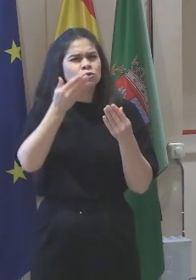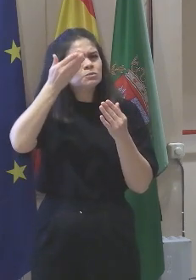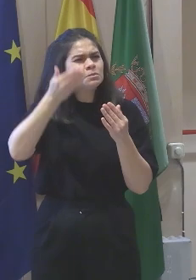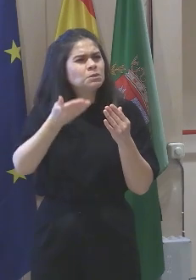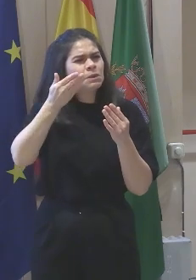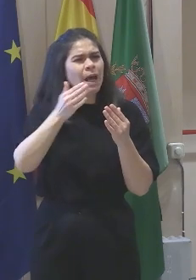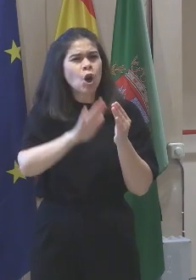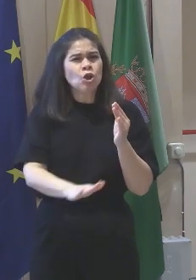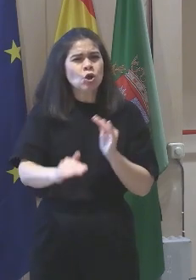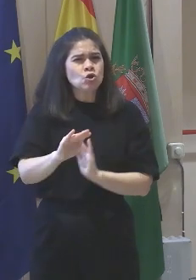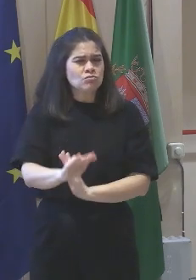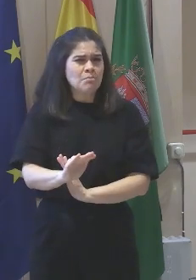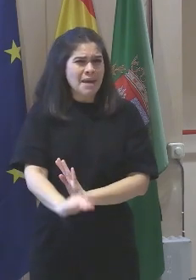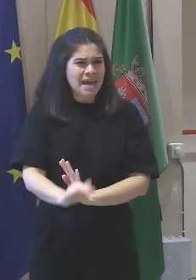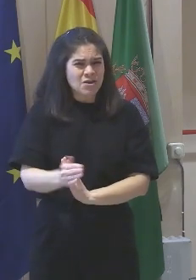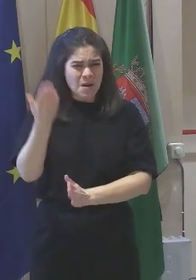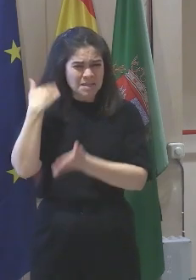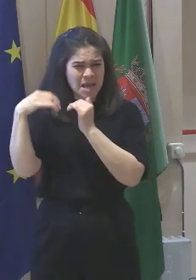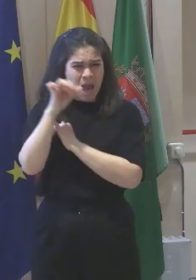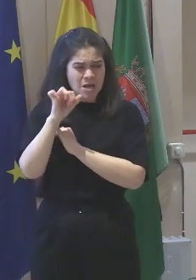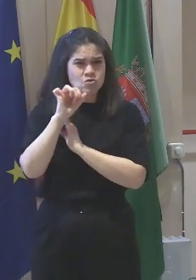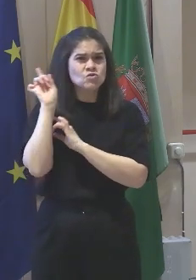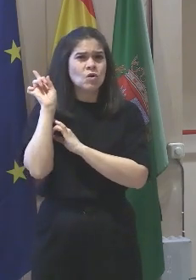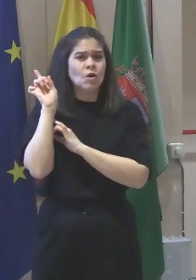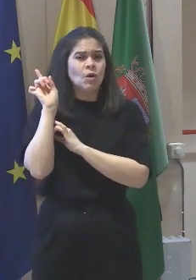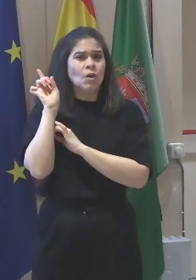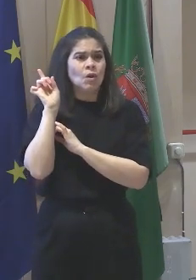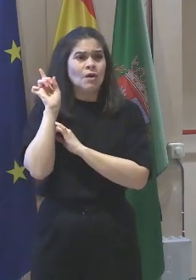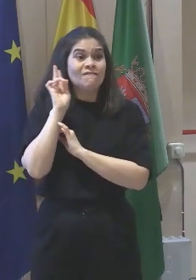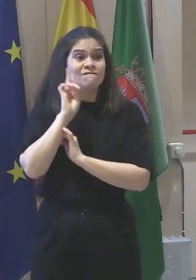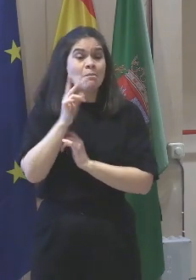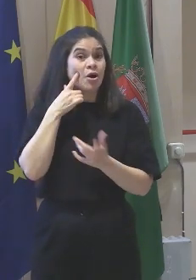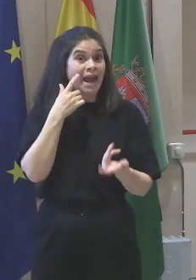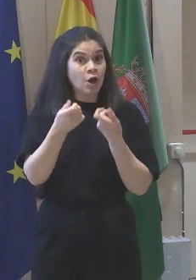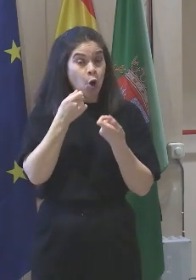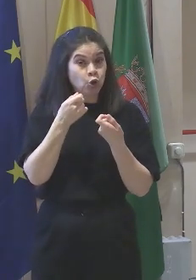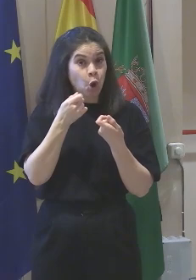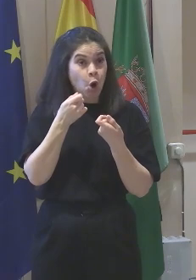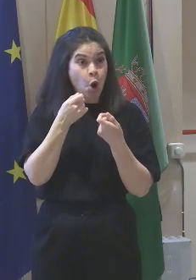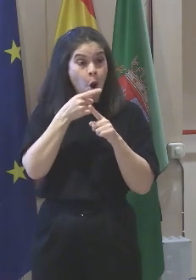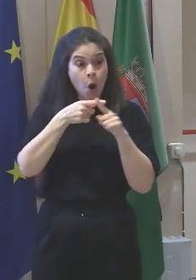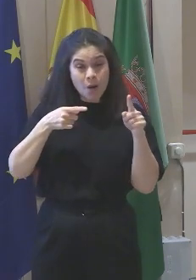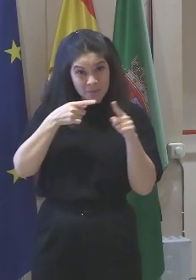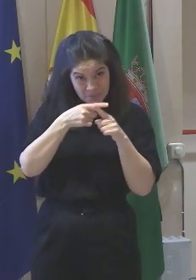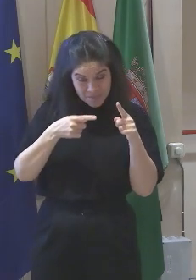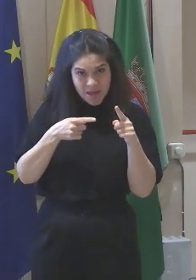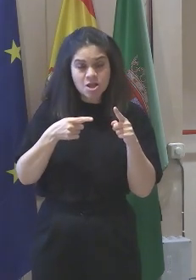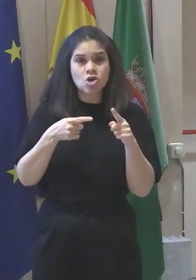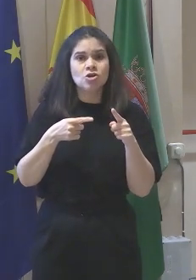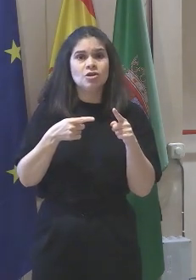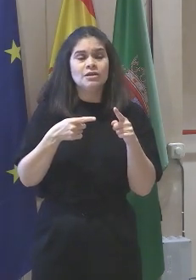los niños pequeños desde hace ya años, pues vemos que el control medio